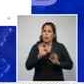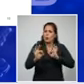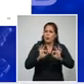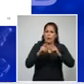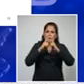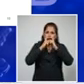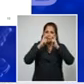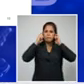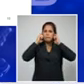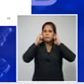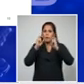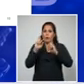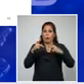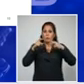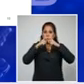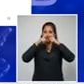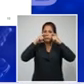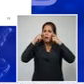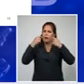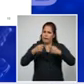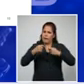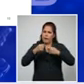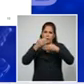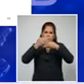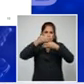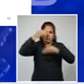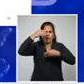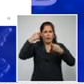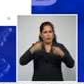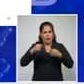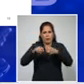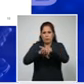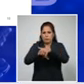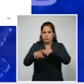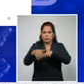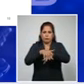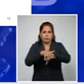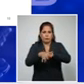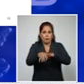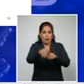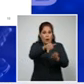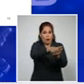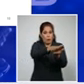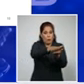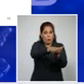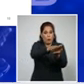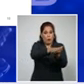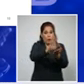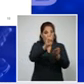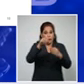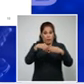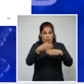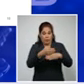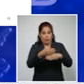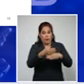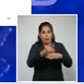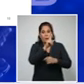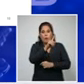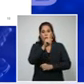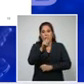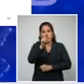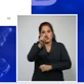y, como también se puede ver en el gráfico, ya con un acumulado en 3 días de 11